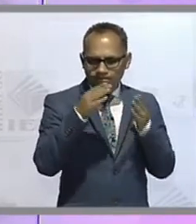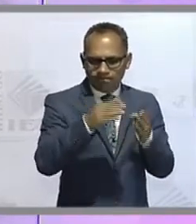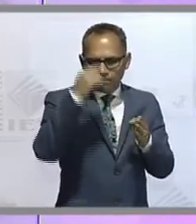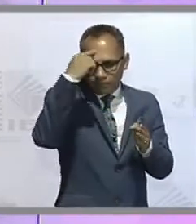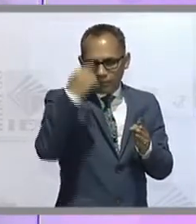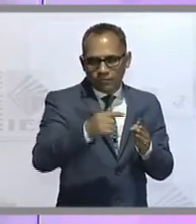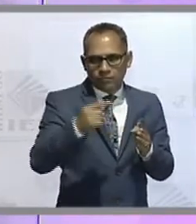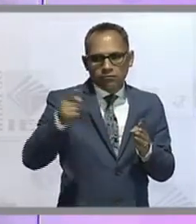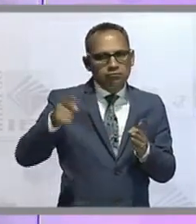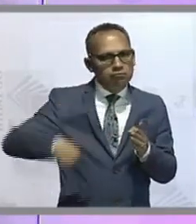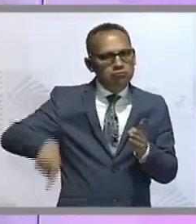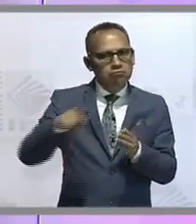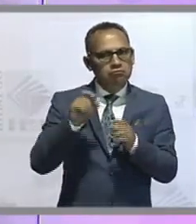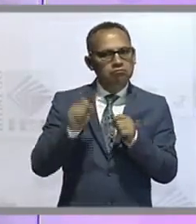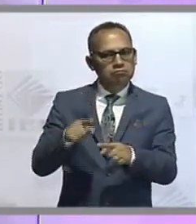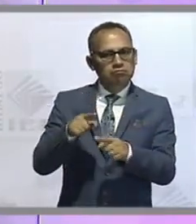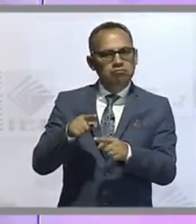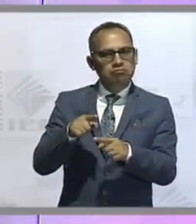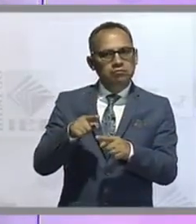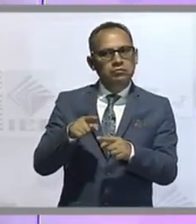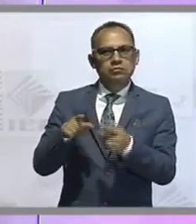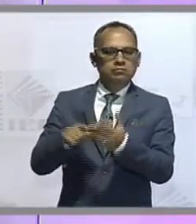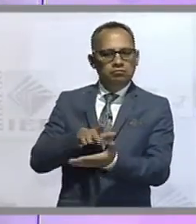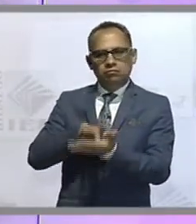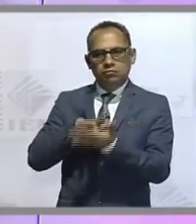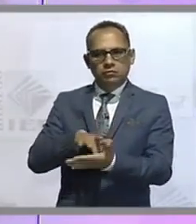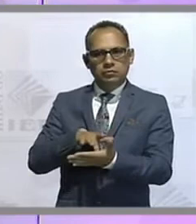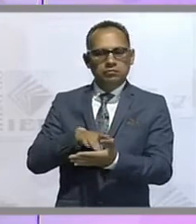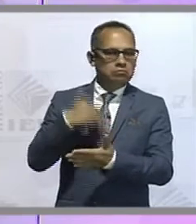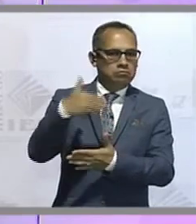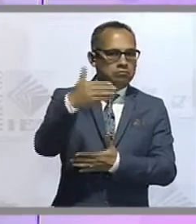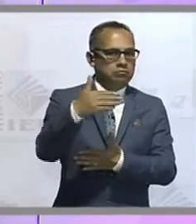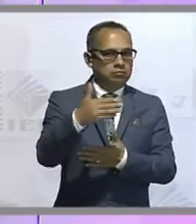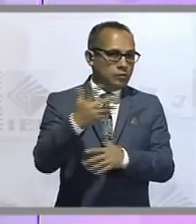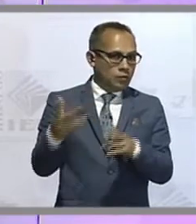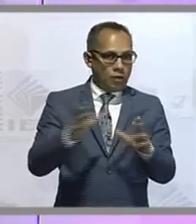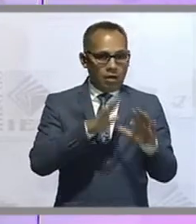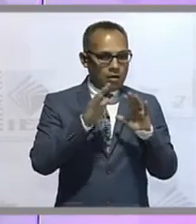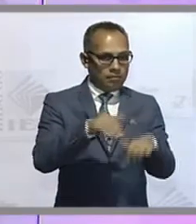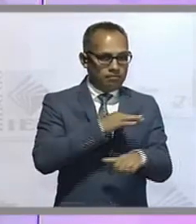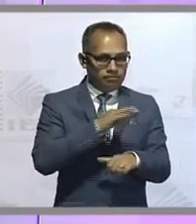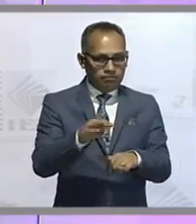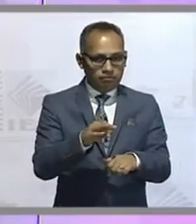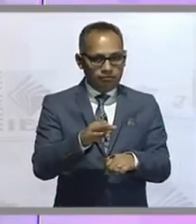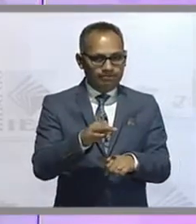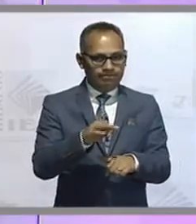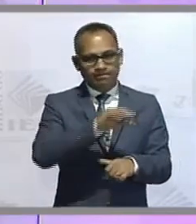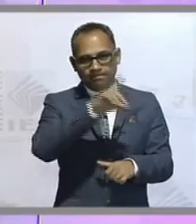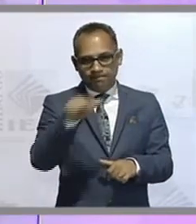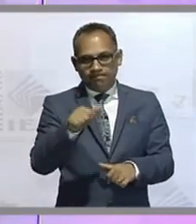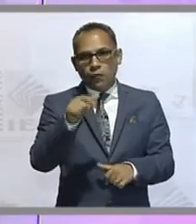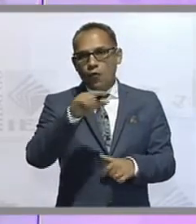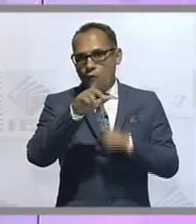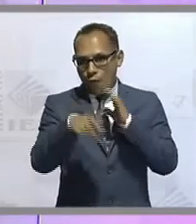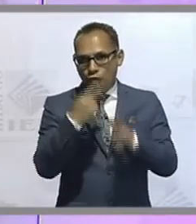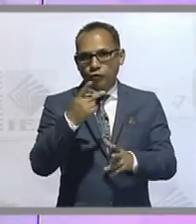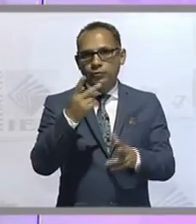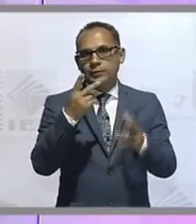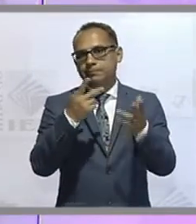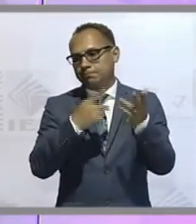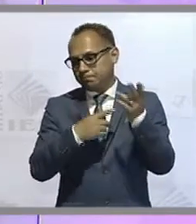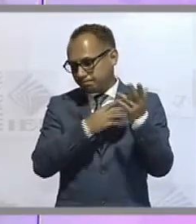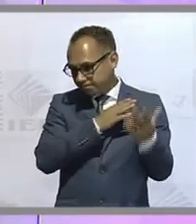regresar a los municipios y decirles en qué se está trabajando una de las demandas que más está teniendo es que muchas veces vamos